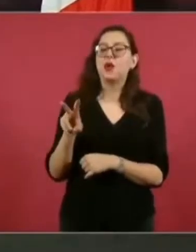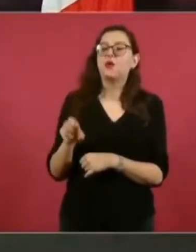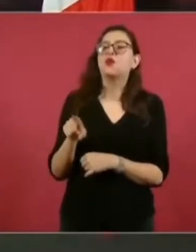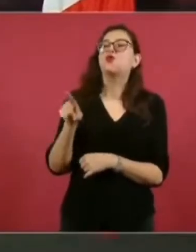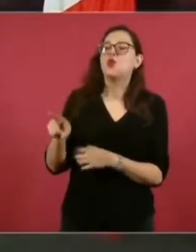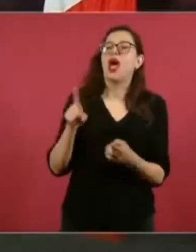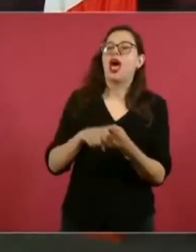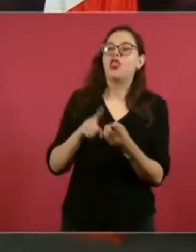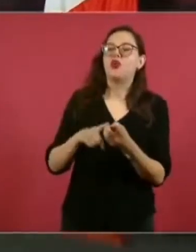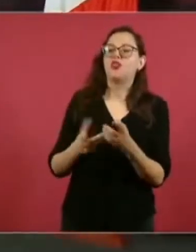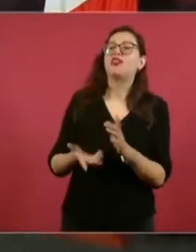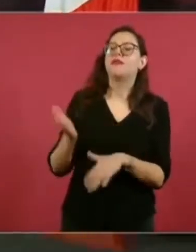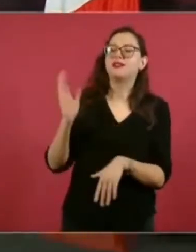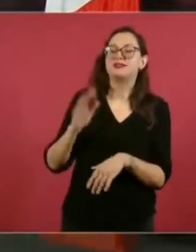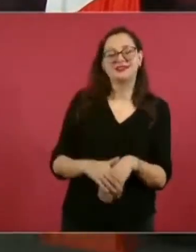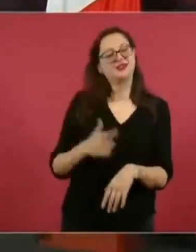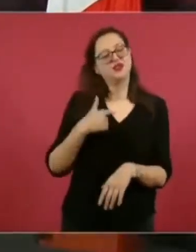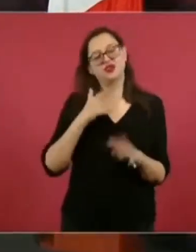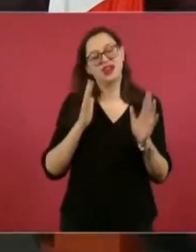Ya me voy.